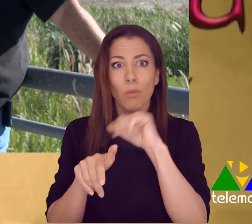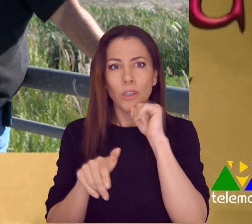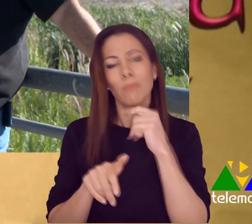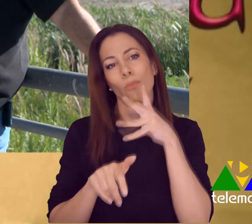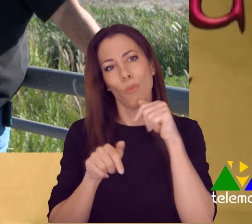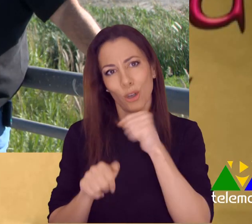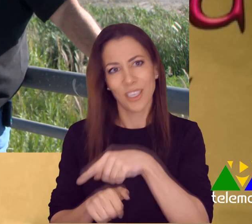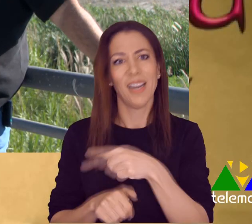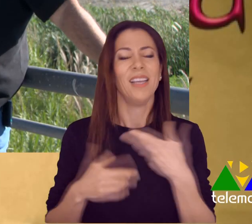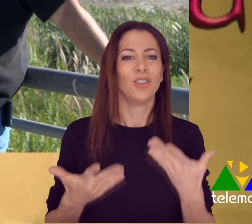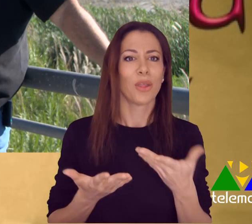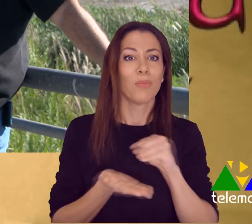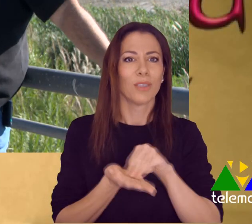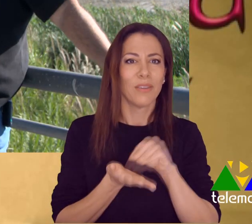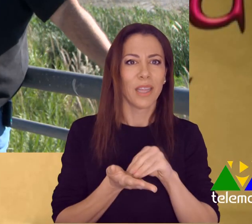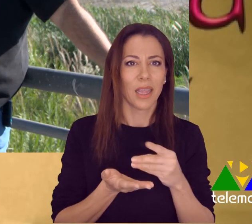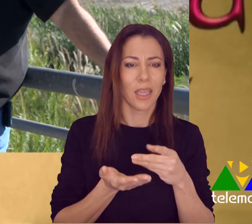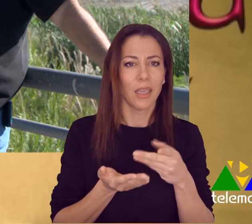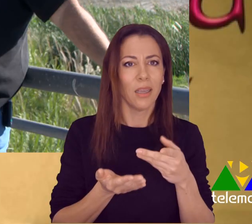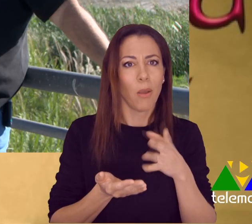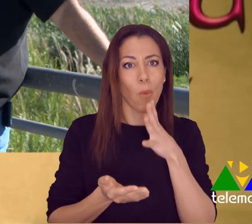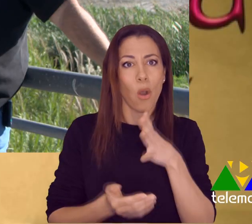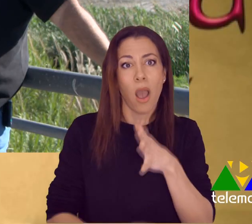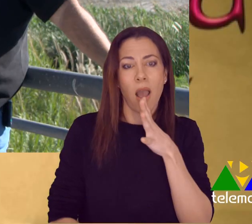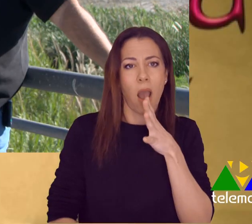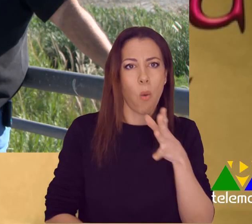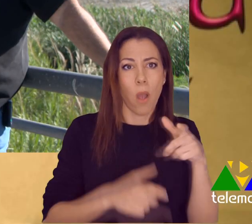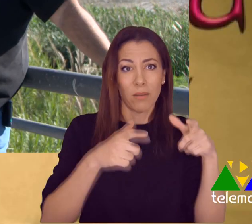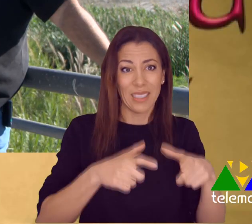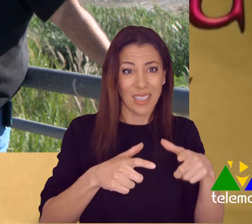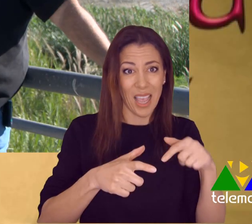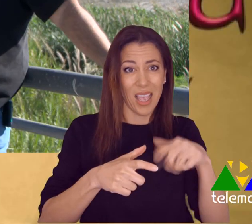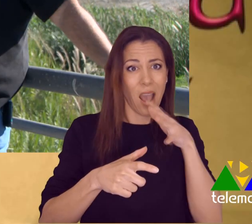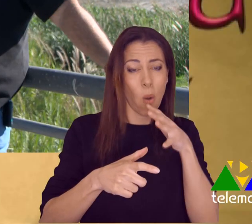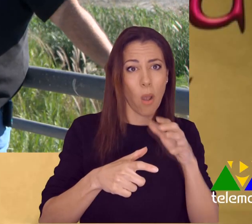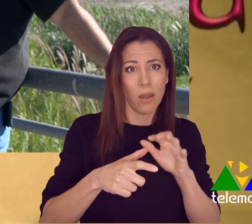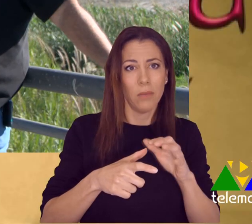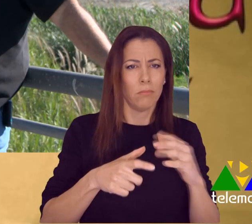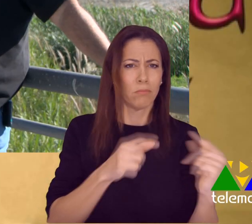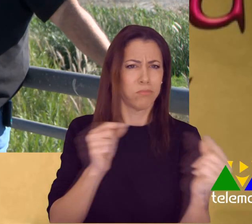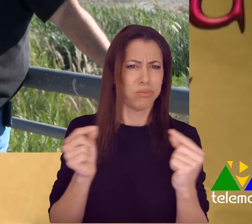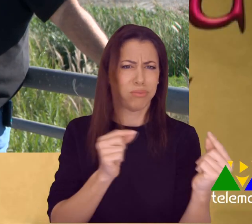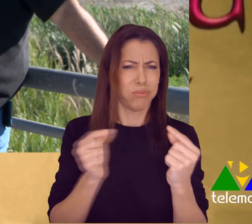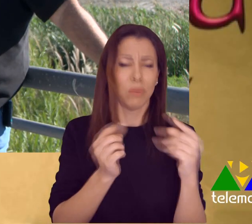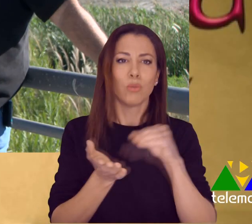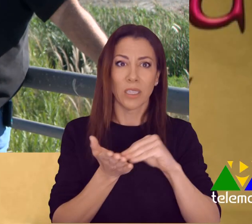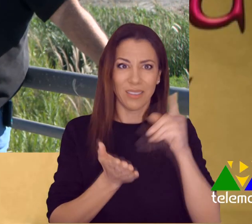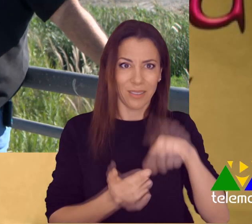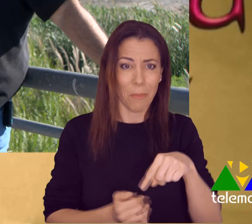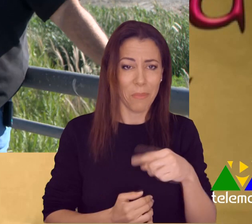este caso, aquello llegó, pues muchas veces, incluso por el agua de las acequias y todo este tipo de cosas, llegaron a enfrentamientos. Algunos de